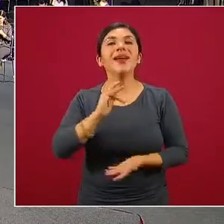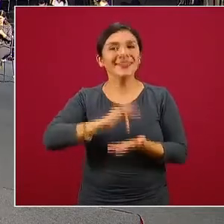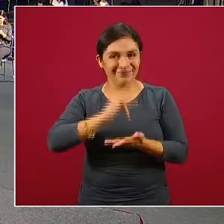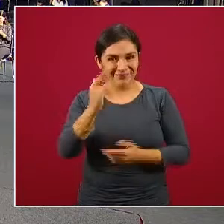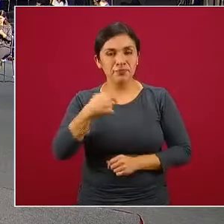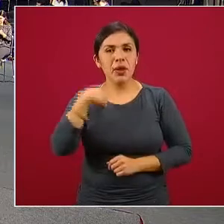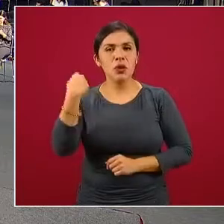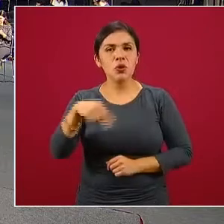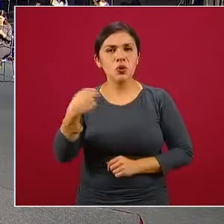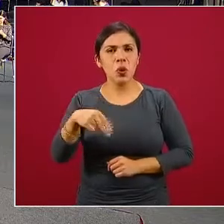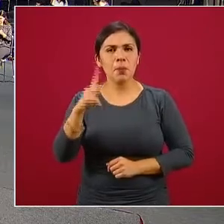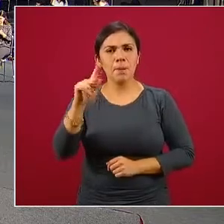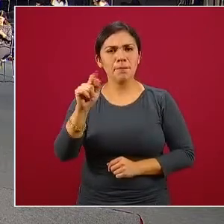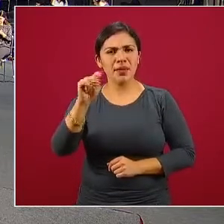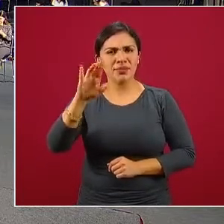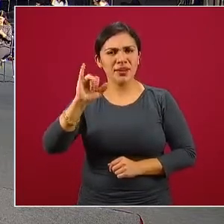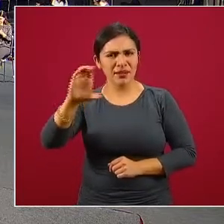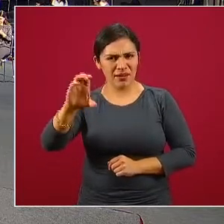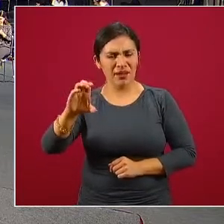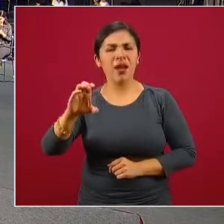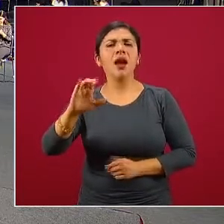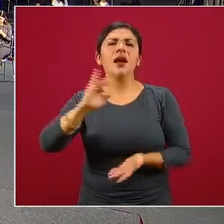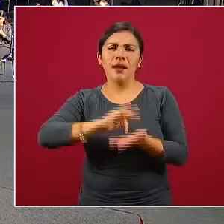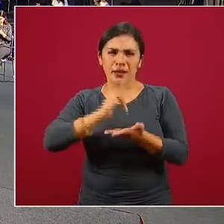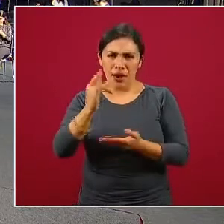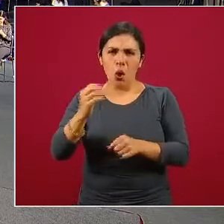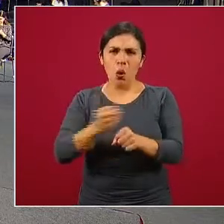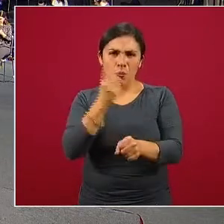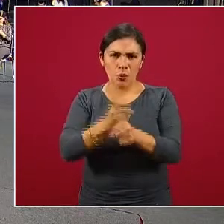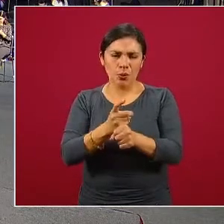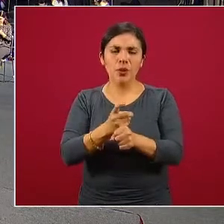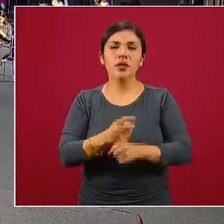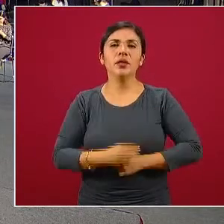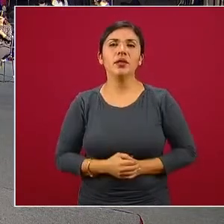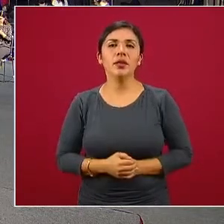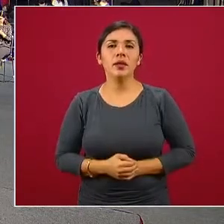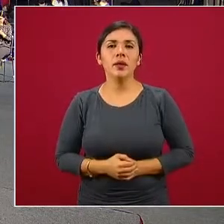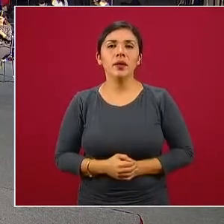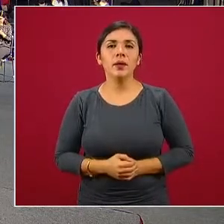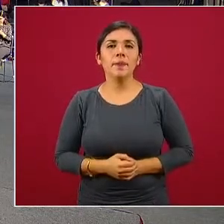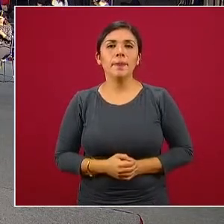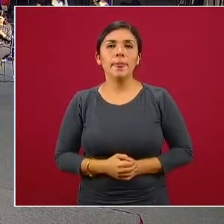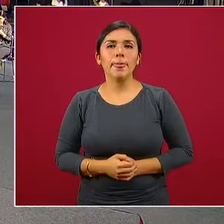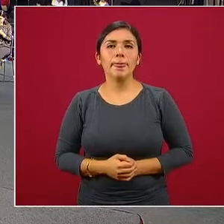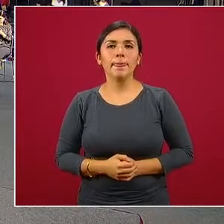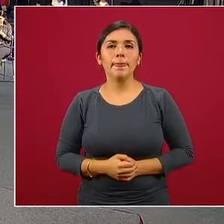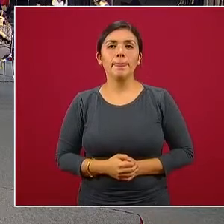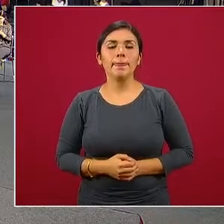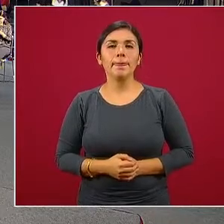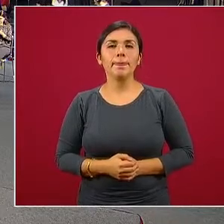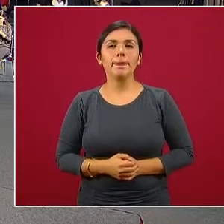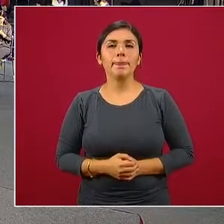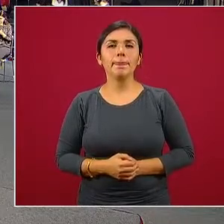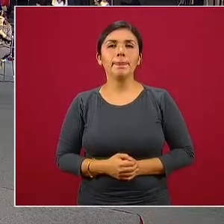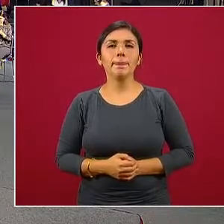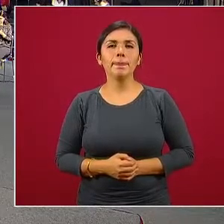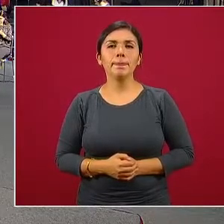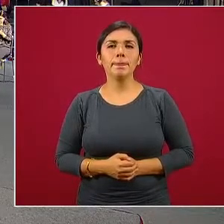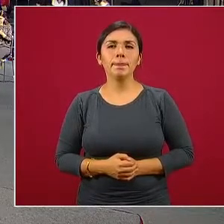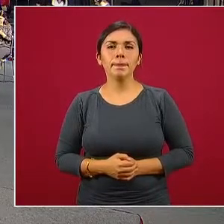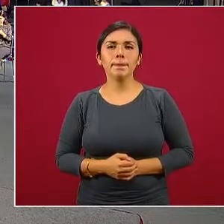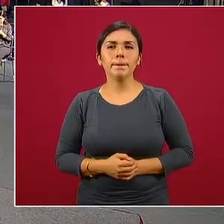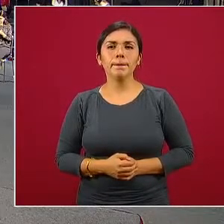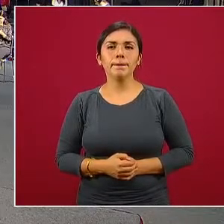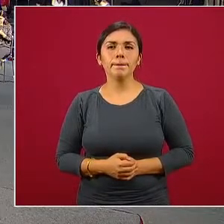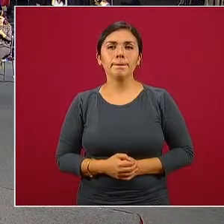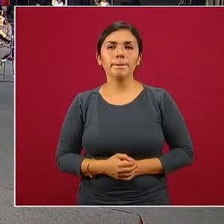Soy Patrick del periódico Los Angeles Times. Agradezco mucho la oportunidad por una pregunta de la prensa extranjera. Estas son más que